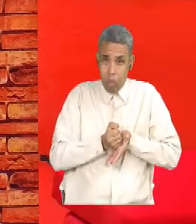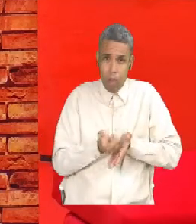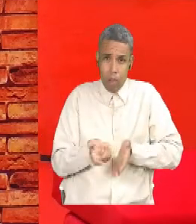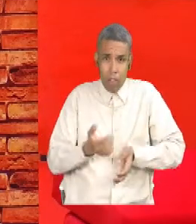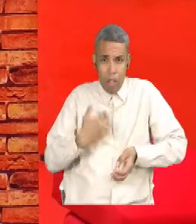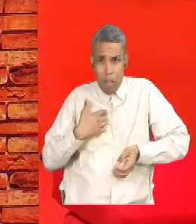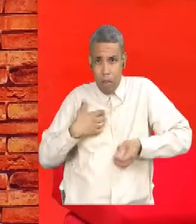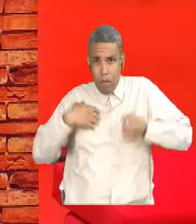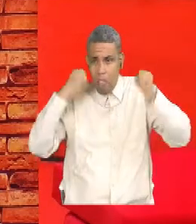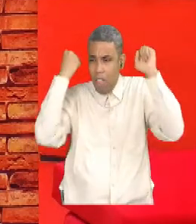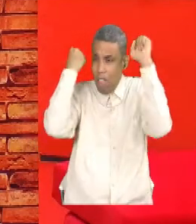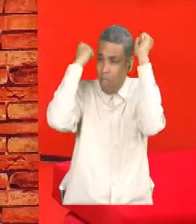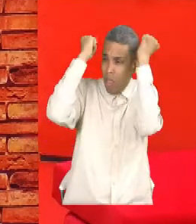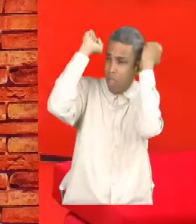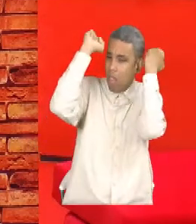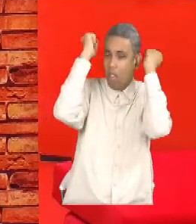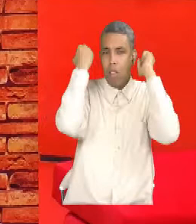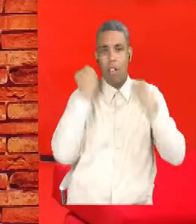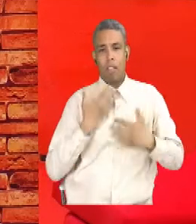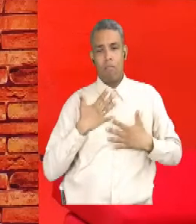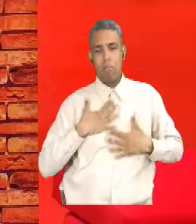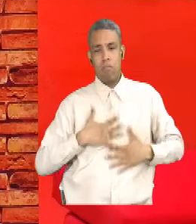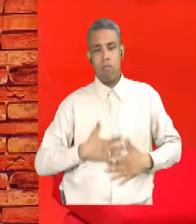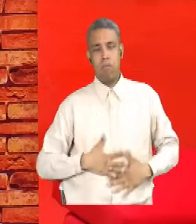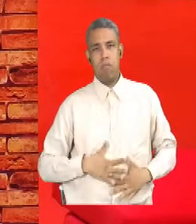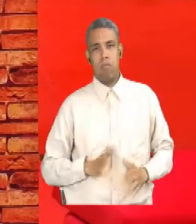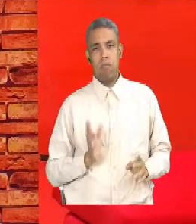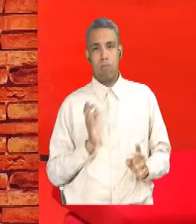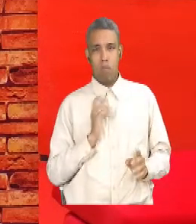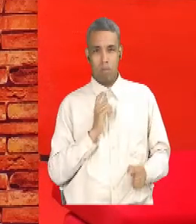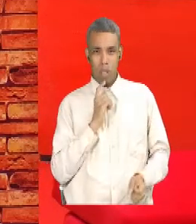y nos mantiene la insulina en sangre controlada.